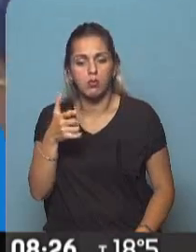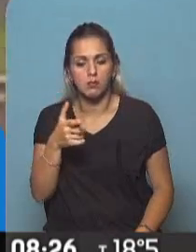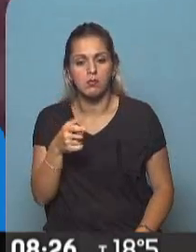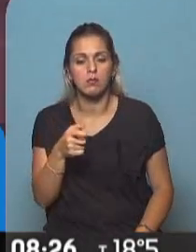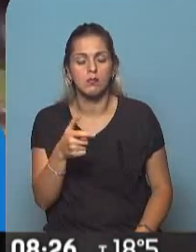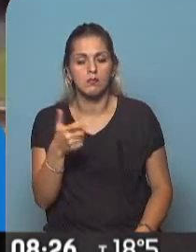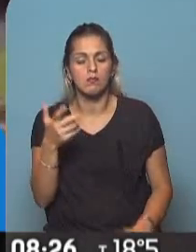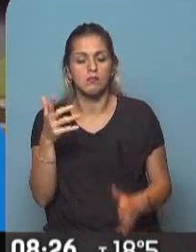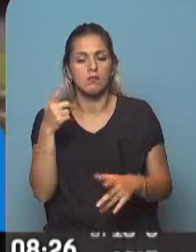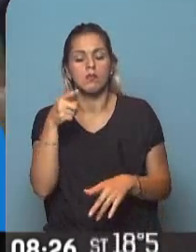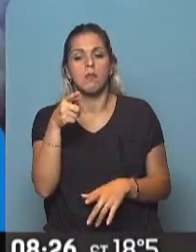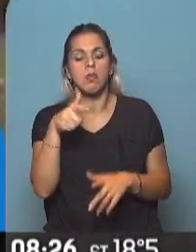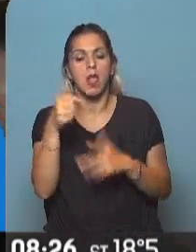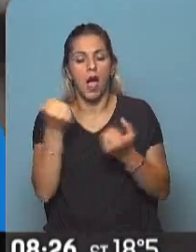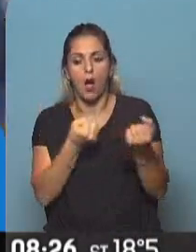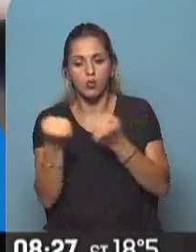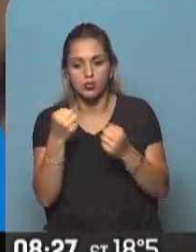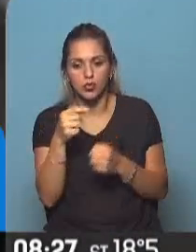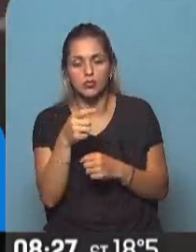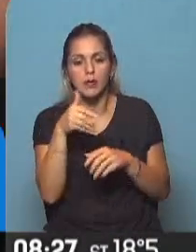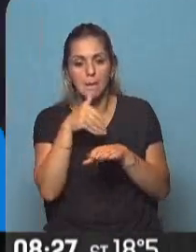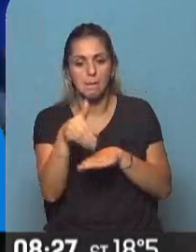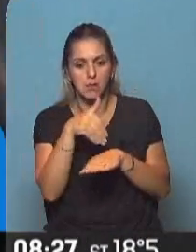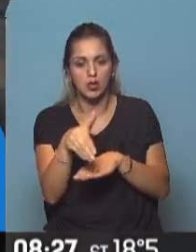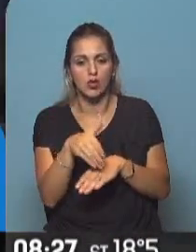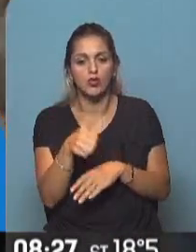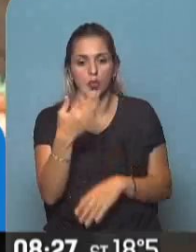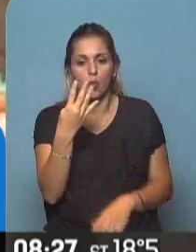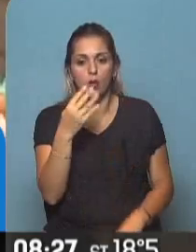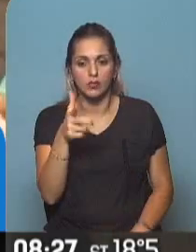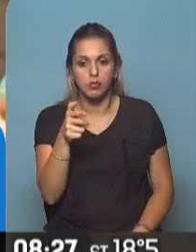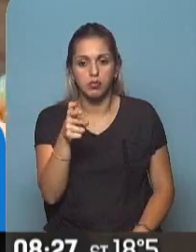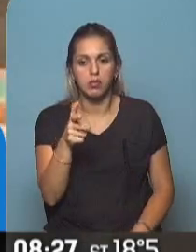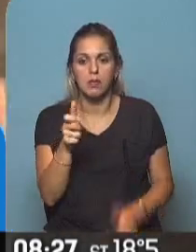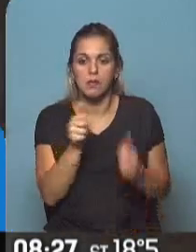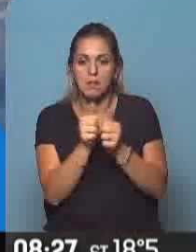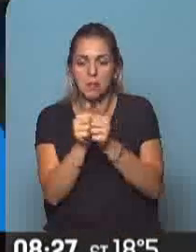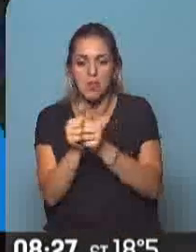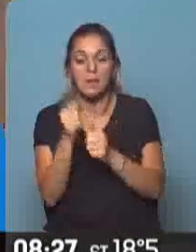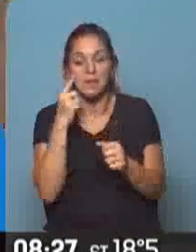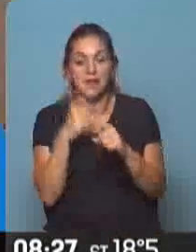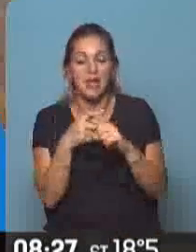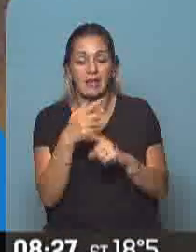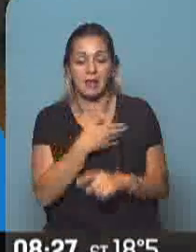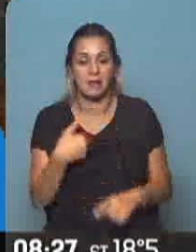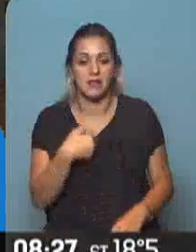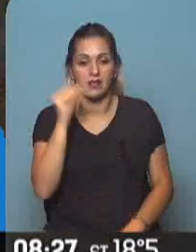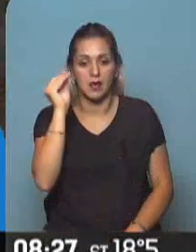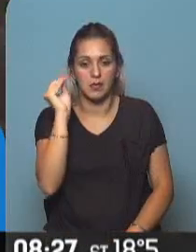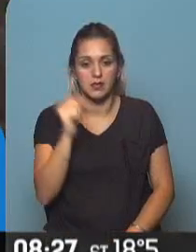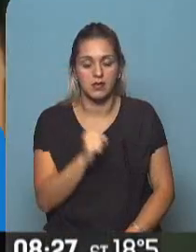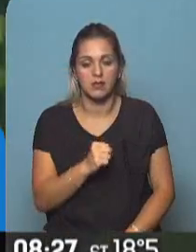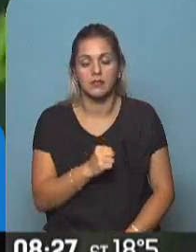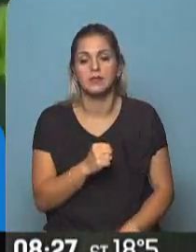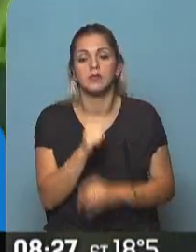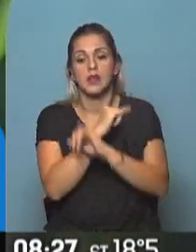impactaron en los vehículos y en estos micros que acompañaban al ex mandatario de brasil los